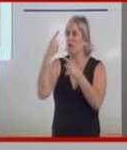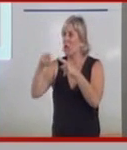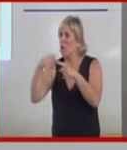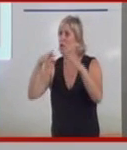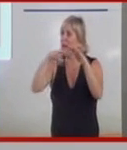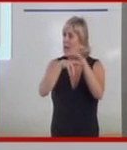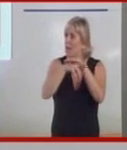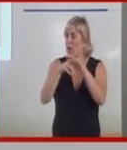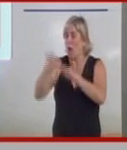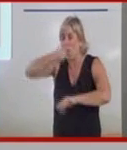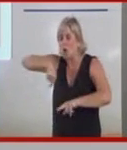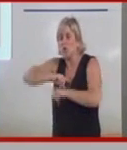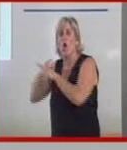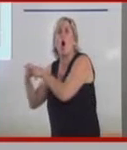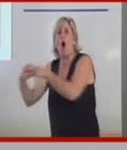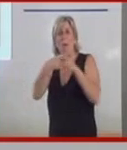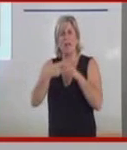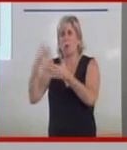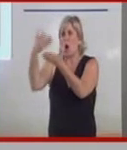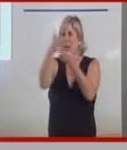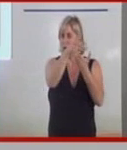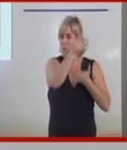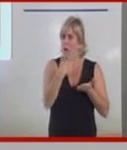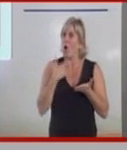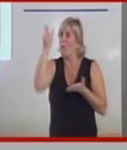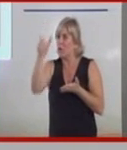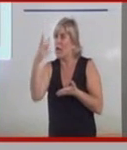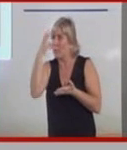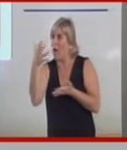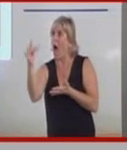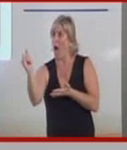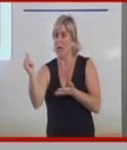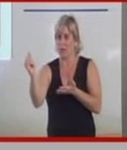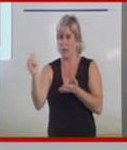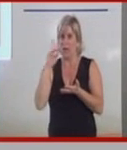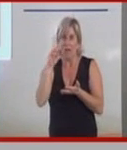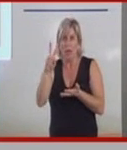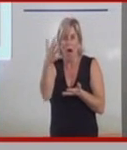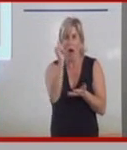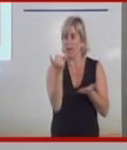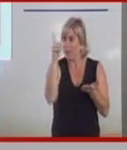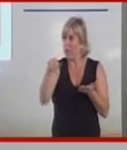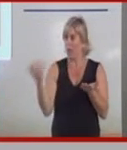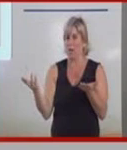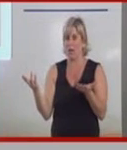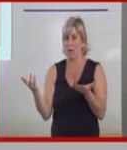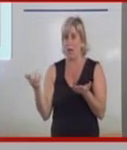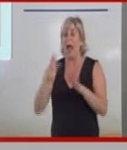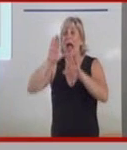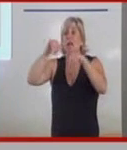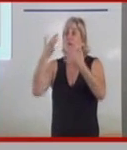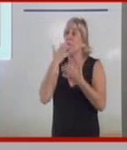uso los compartimos con los demás. Yo, por ejemplo, mi móvil no solo lo uso para mí, sino que a lo mejor si me envían